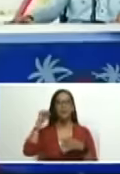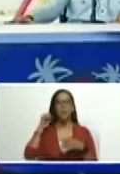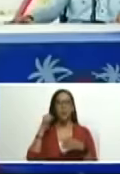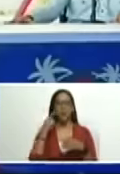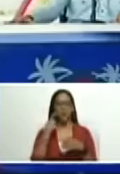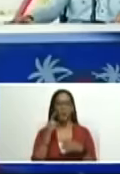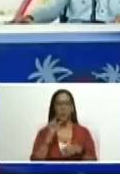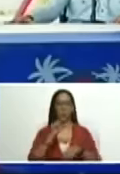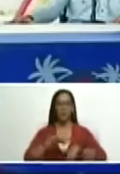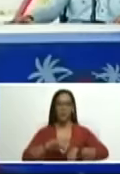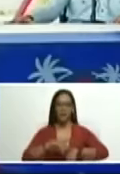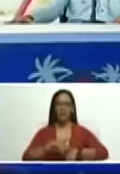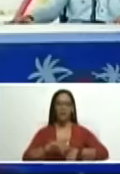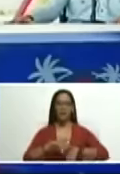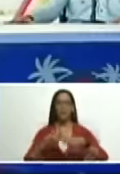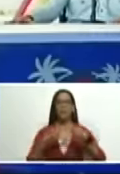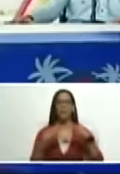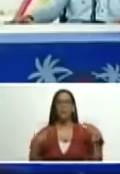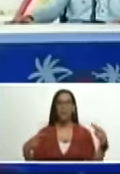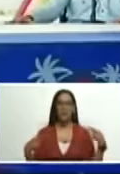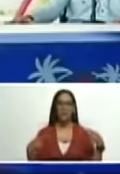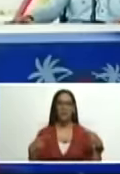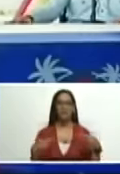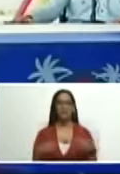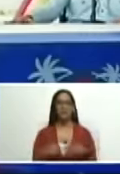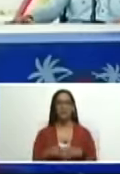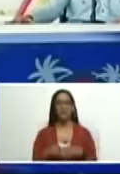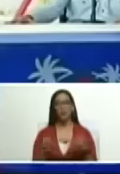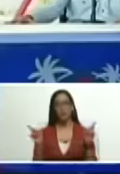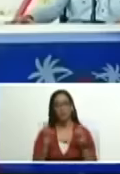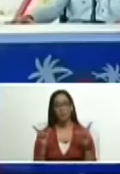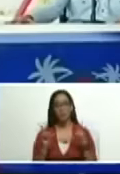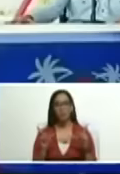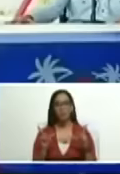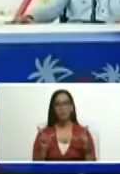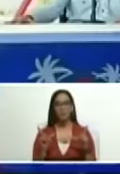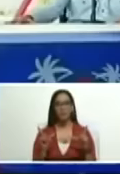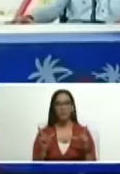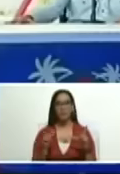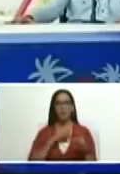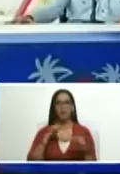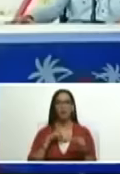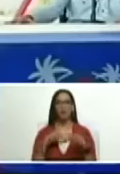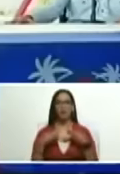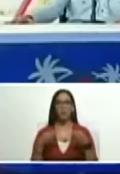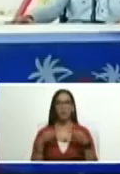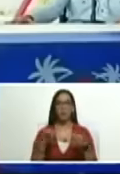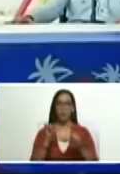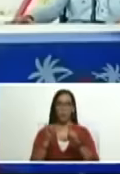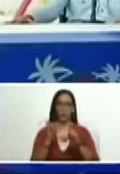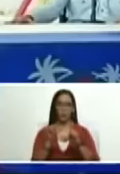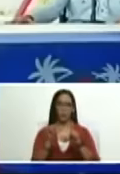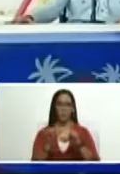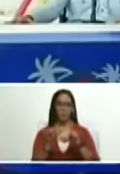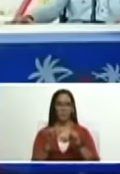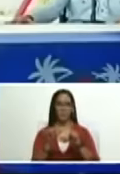tarde por redes o medios. Ah, pues nosotros transmitimos por YouTube,